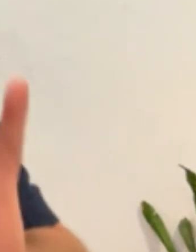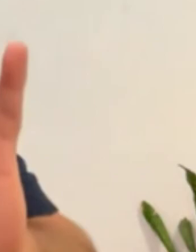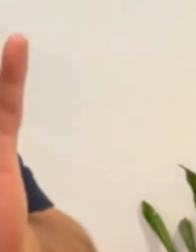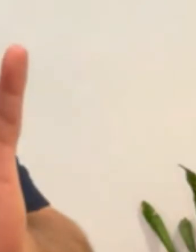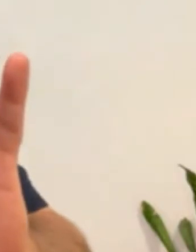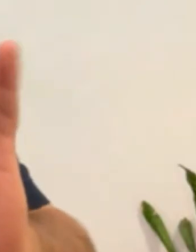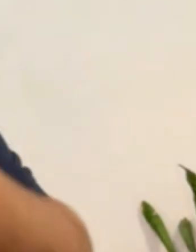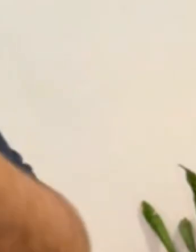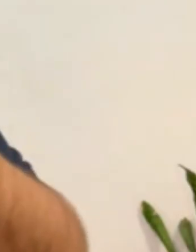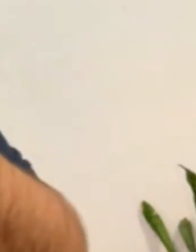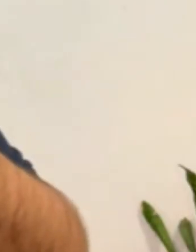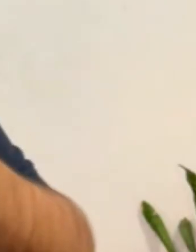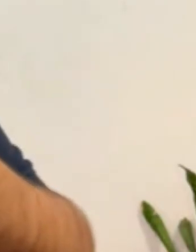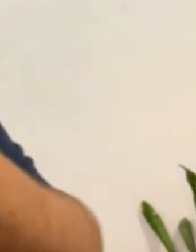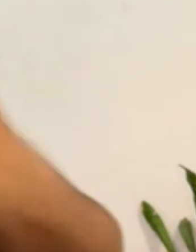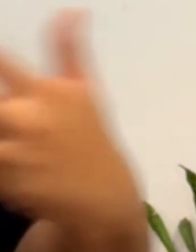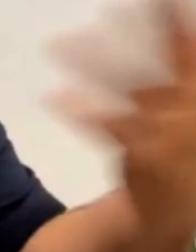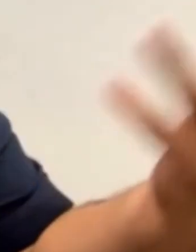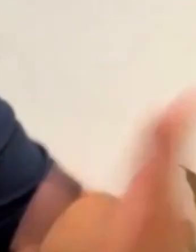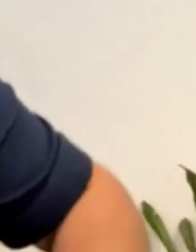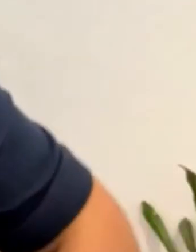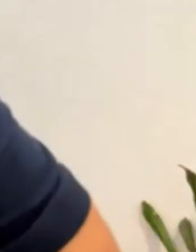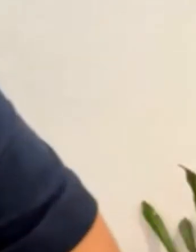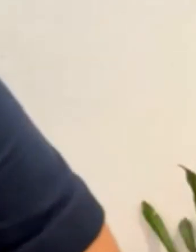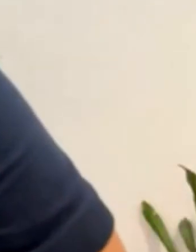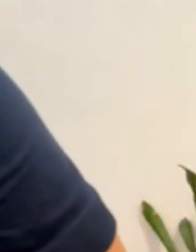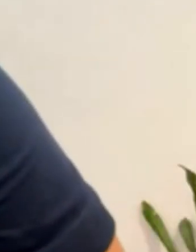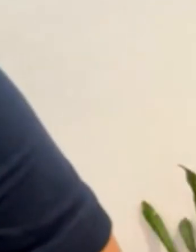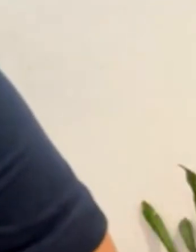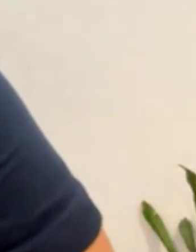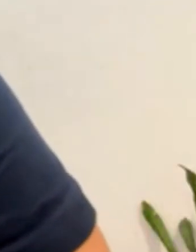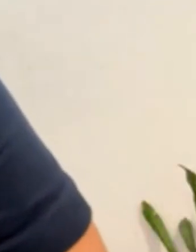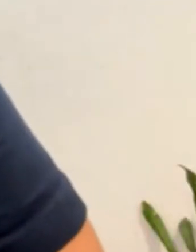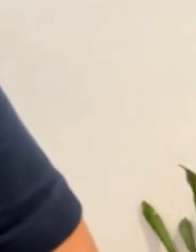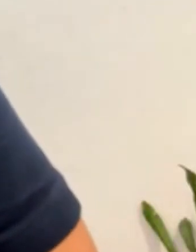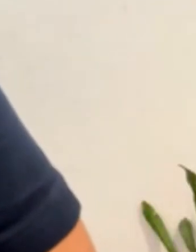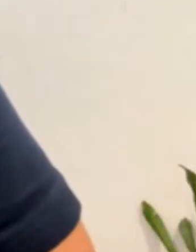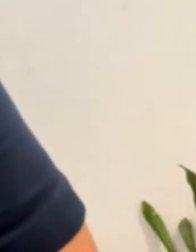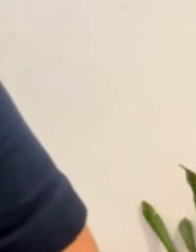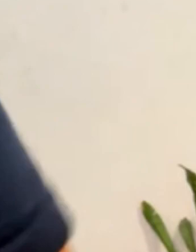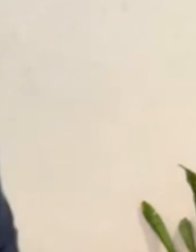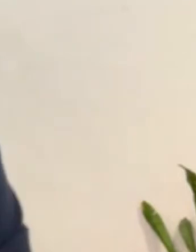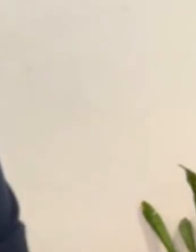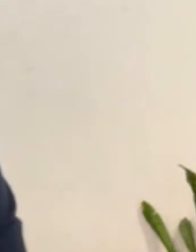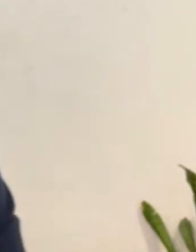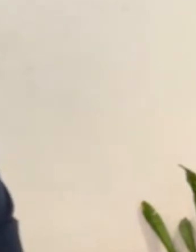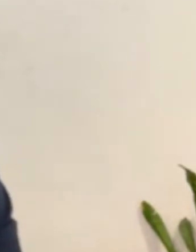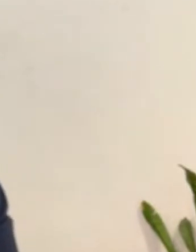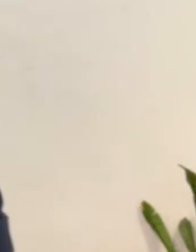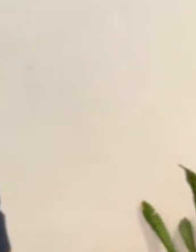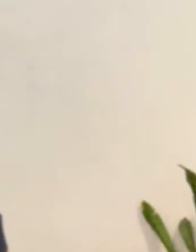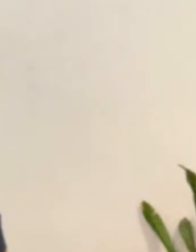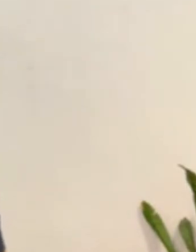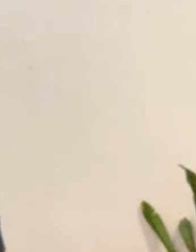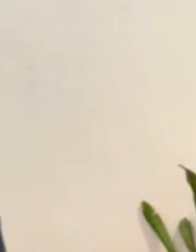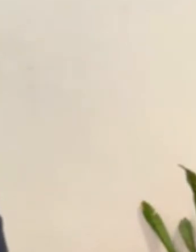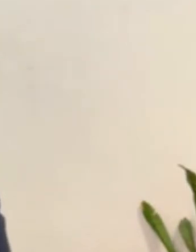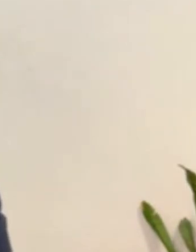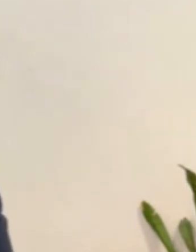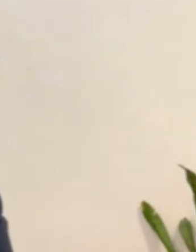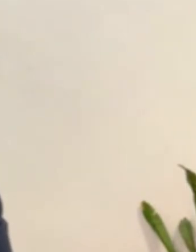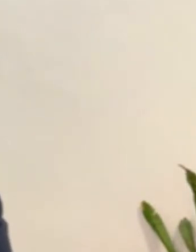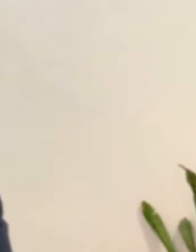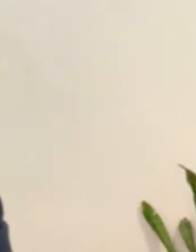rescatar, si te parece, y ya platicamos también de esta declaración del presidente Andrés Manuel López